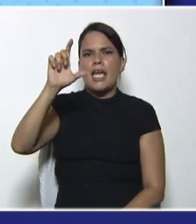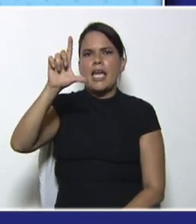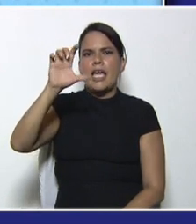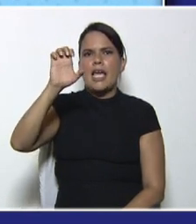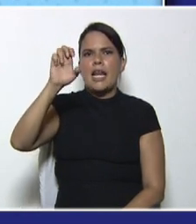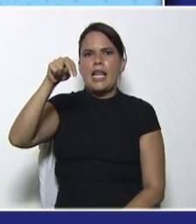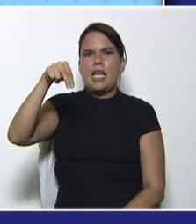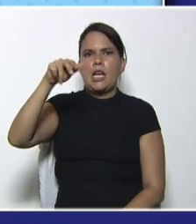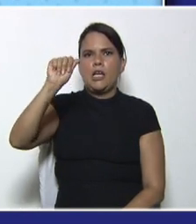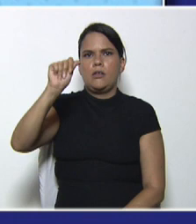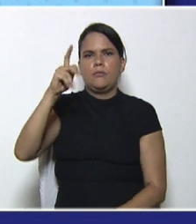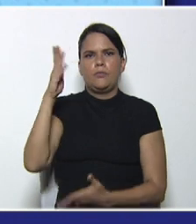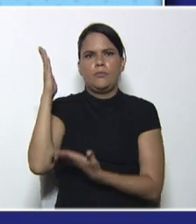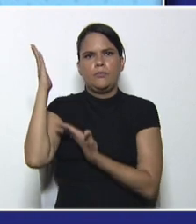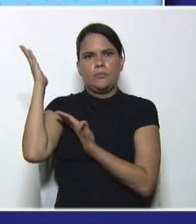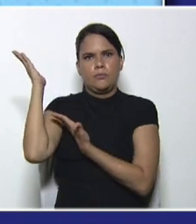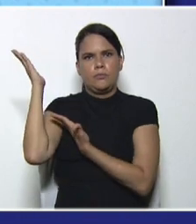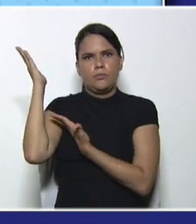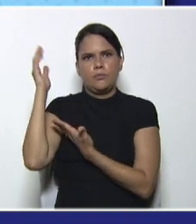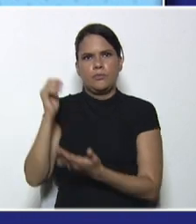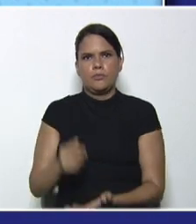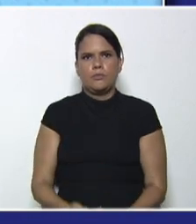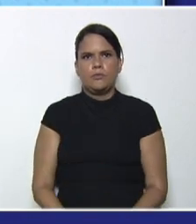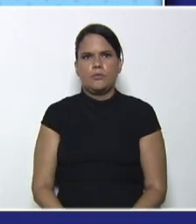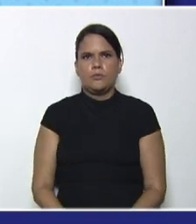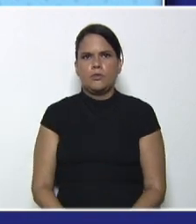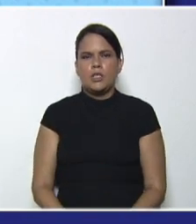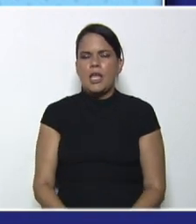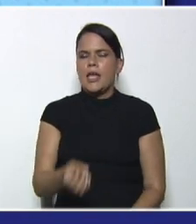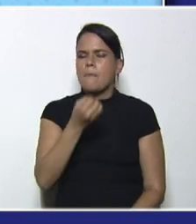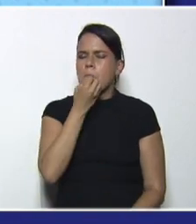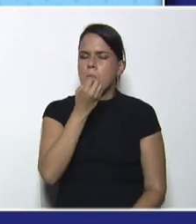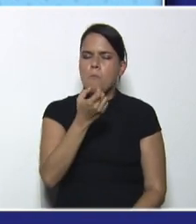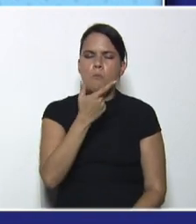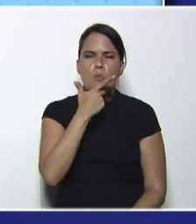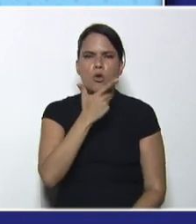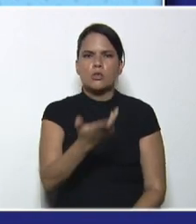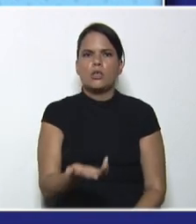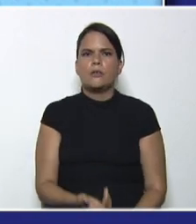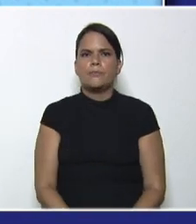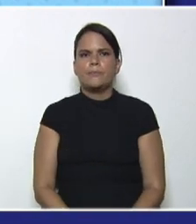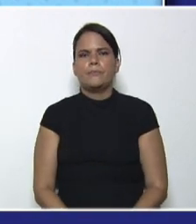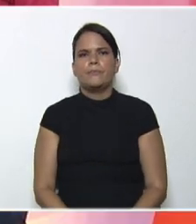azules con negras y unos punticos determinados. Es muy hermosa, ¿ok?